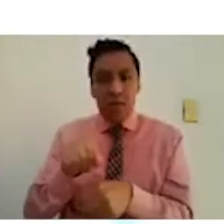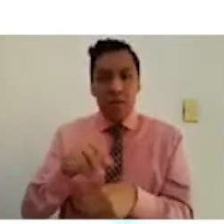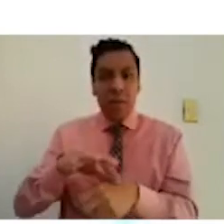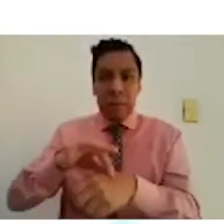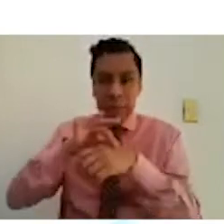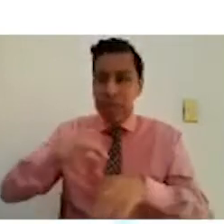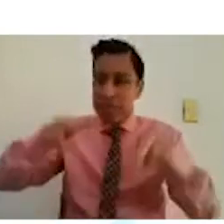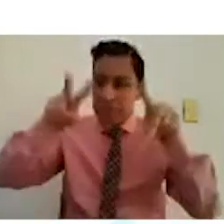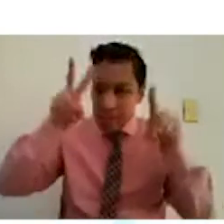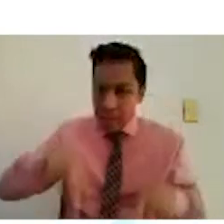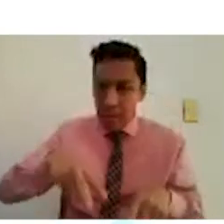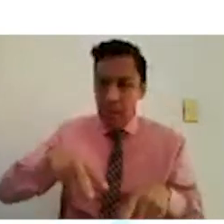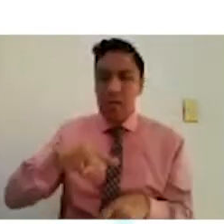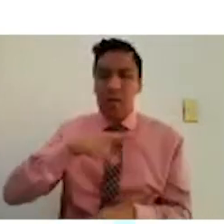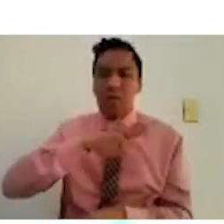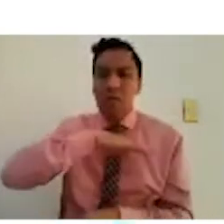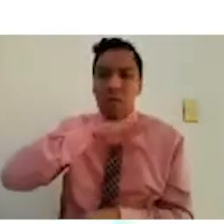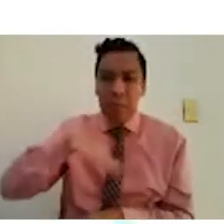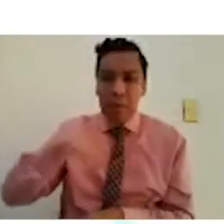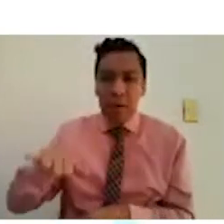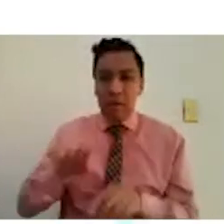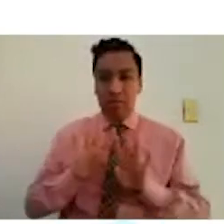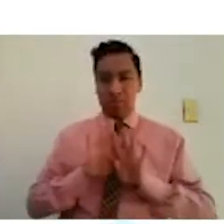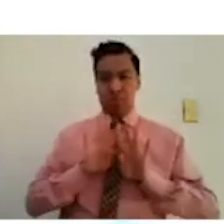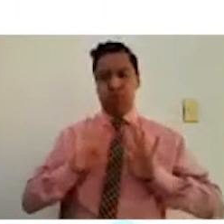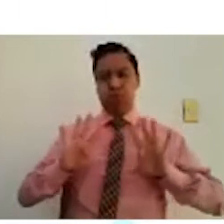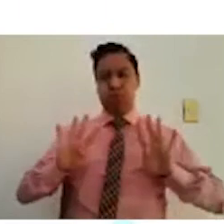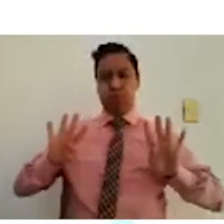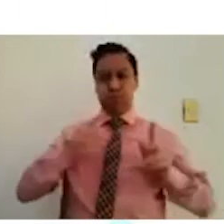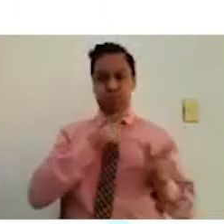fallecieron porque estaban al final de la guerra.